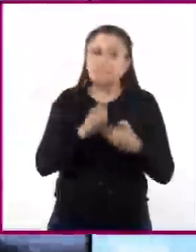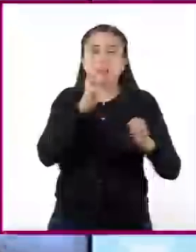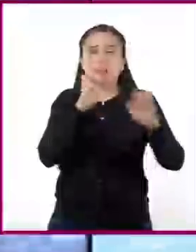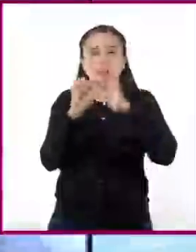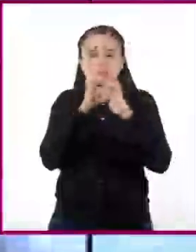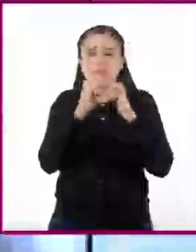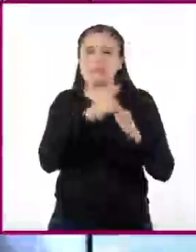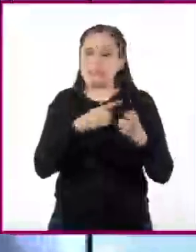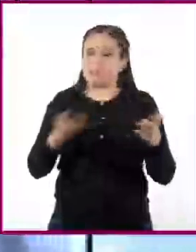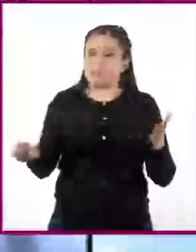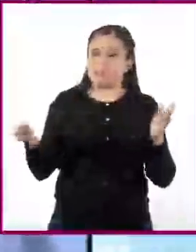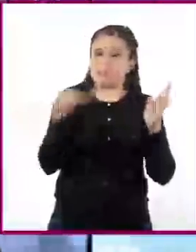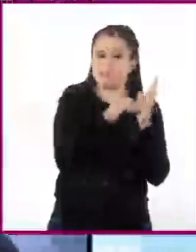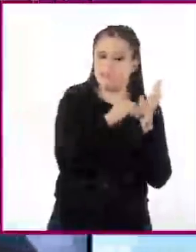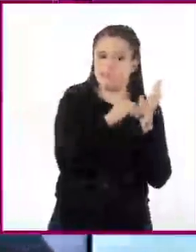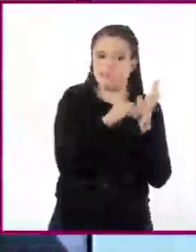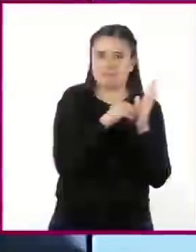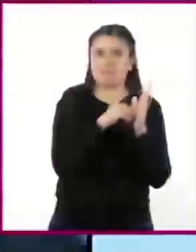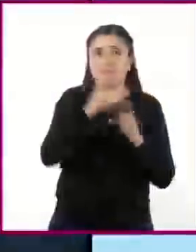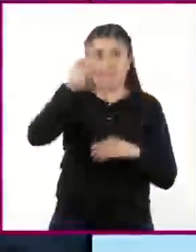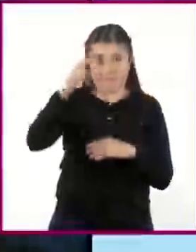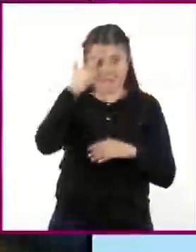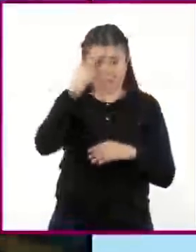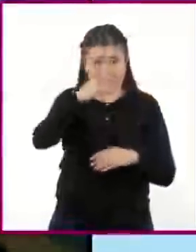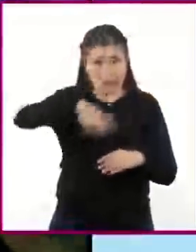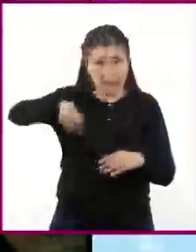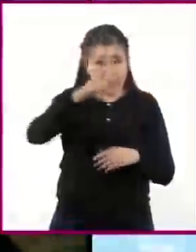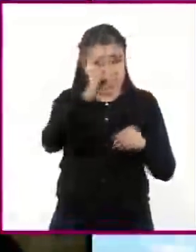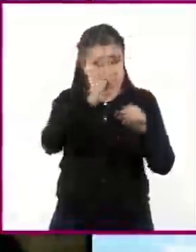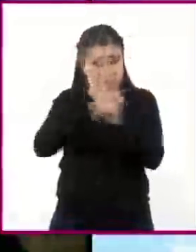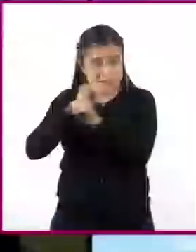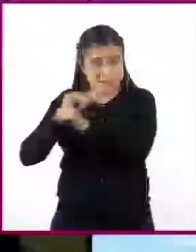entrevista efectuada. Recuerda que en toda